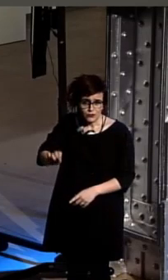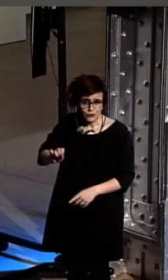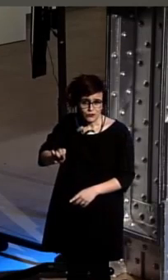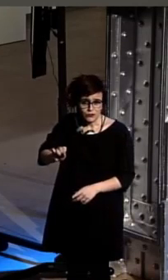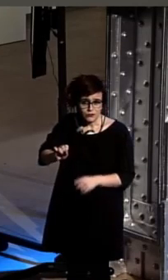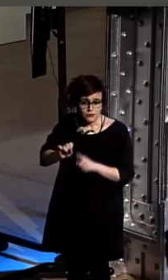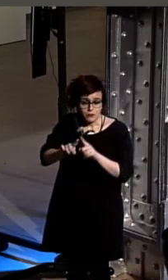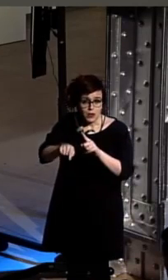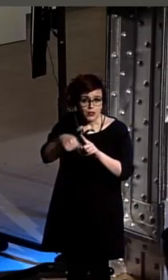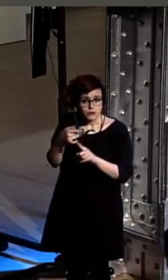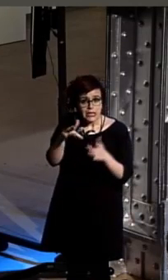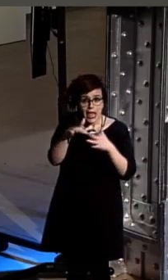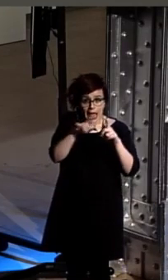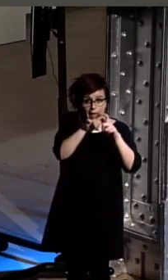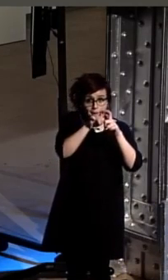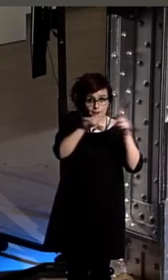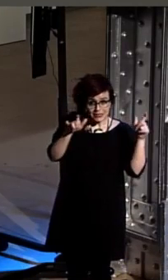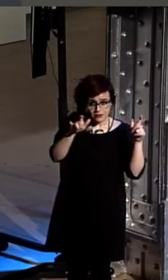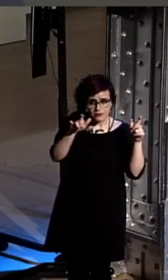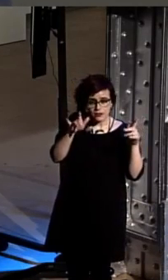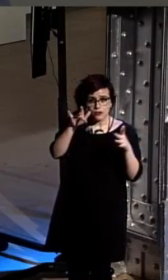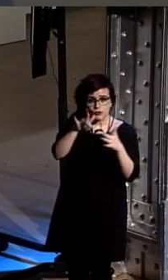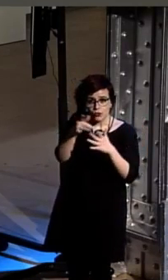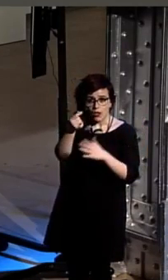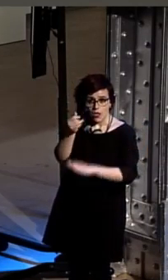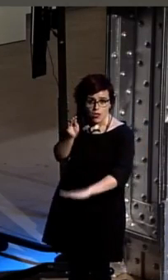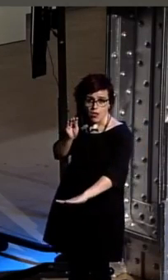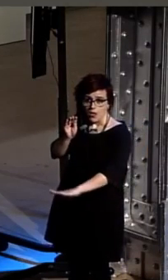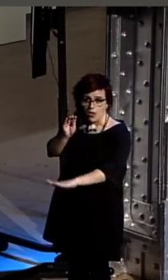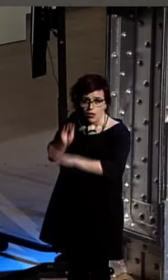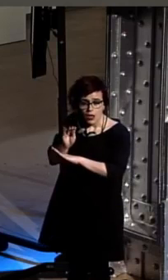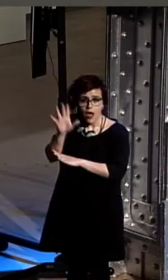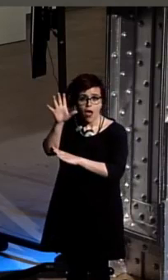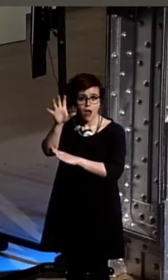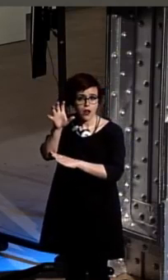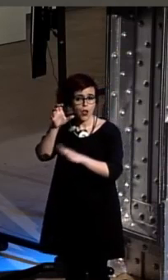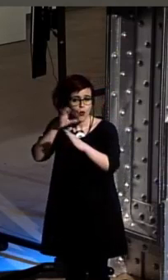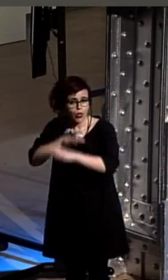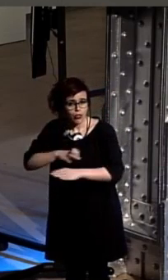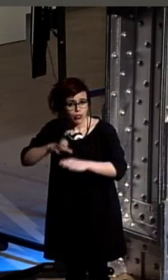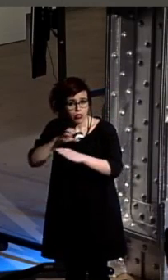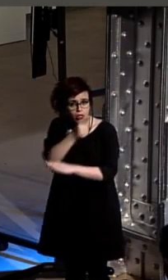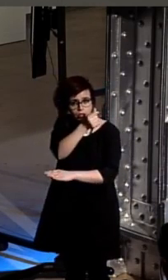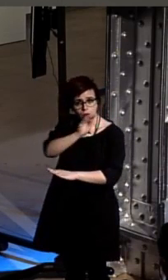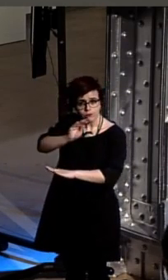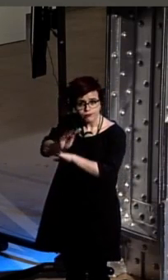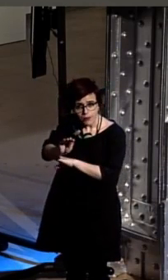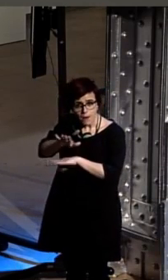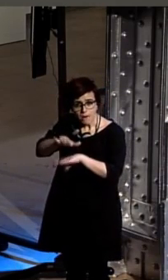compañías que realmente confiaron en la neurociencia para hacerlo tuvieron mucho éxito.